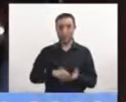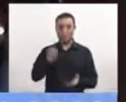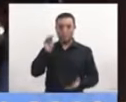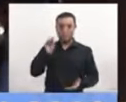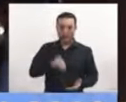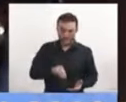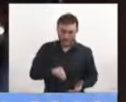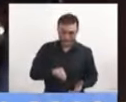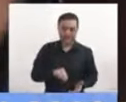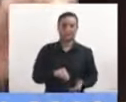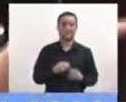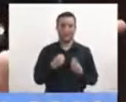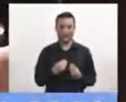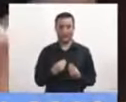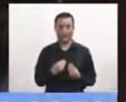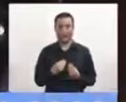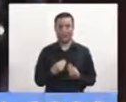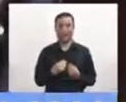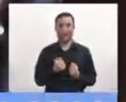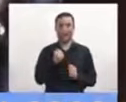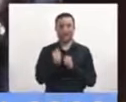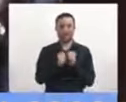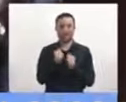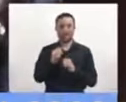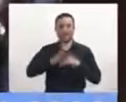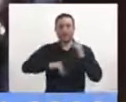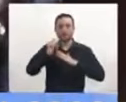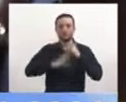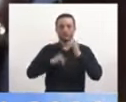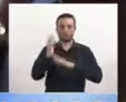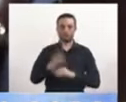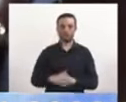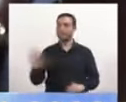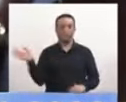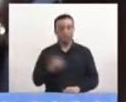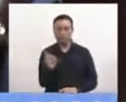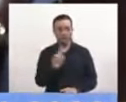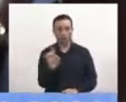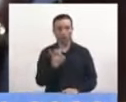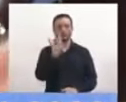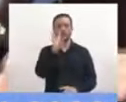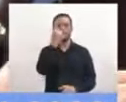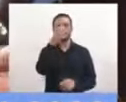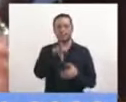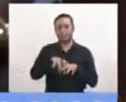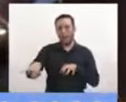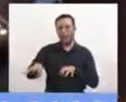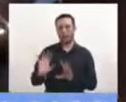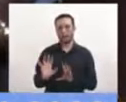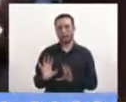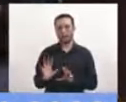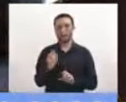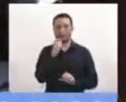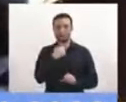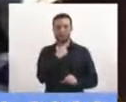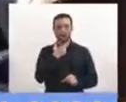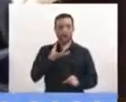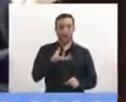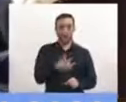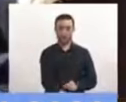no para todos. No para que inviertan en todos, para un solo sector. Es decir, no va a alguien que quiere comprar una